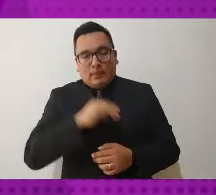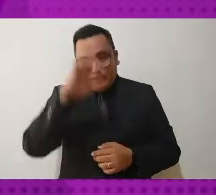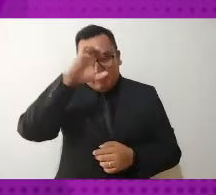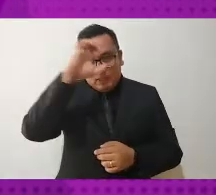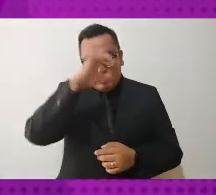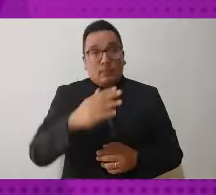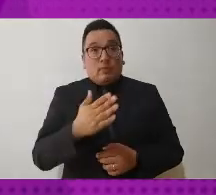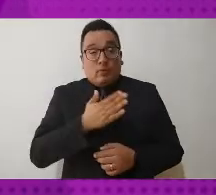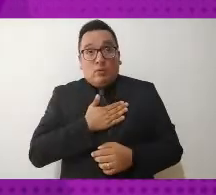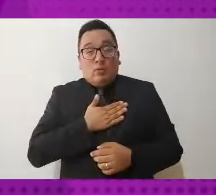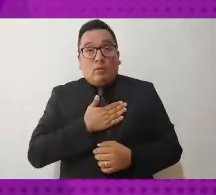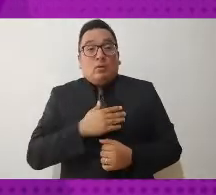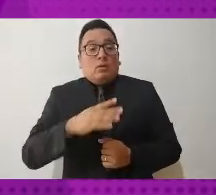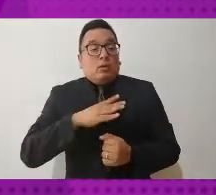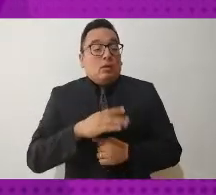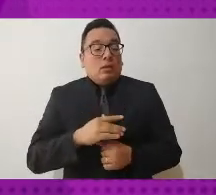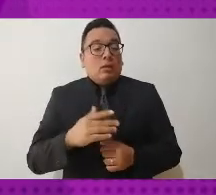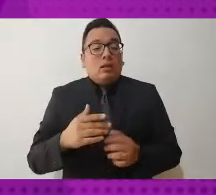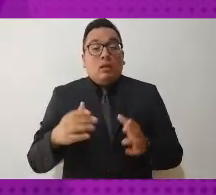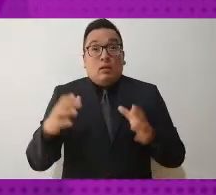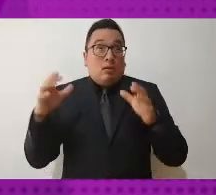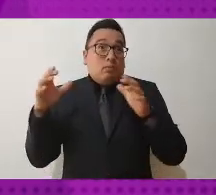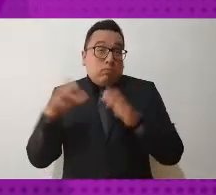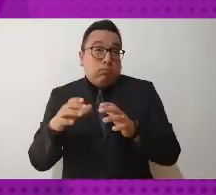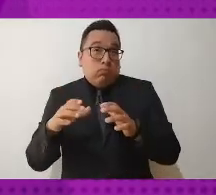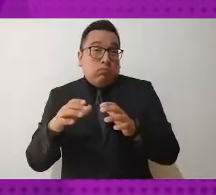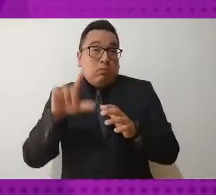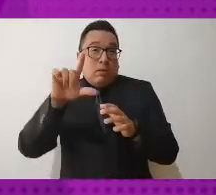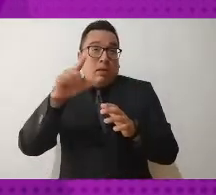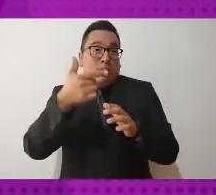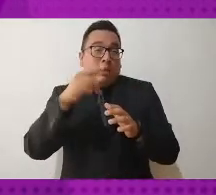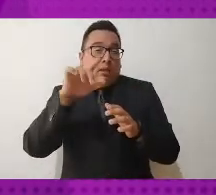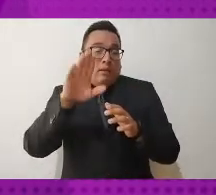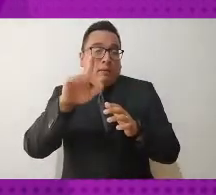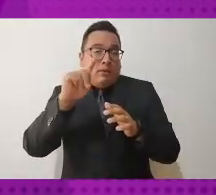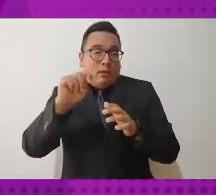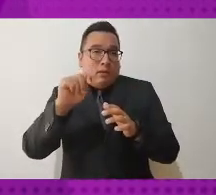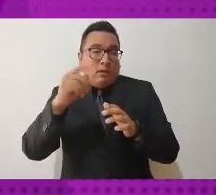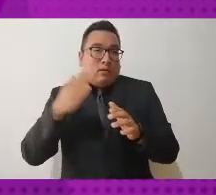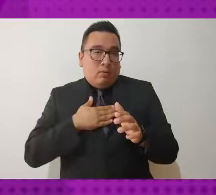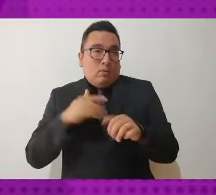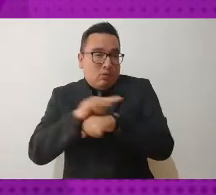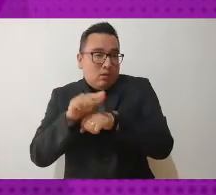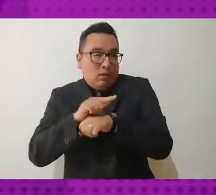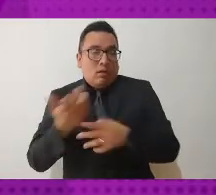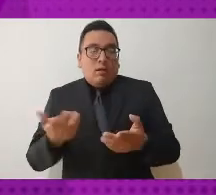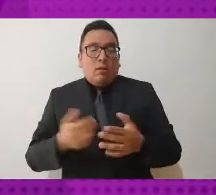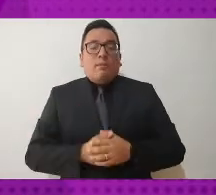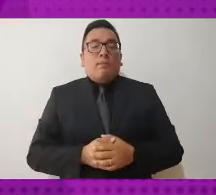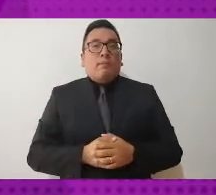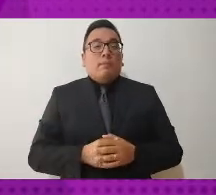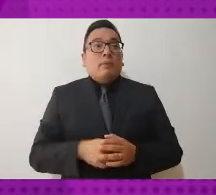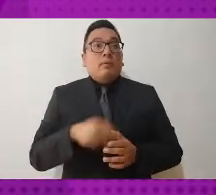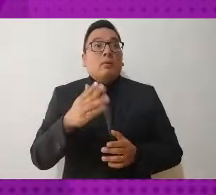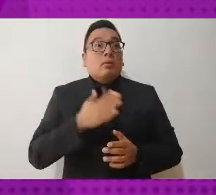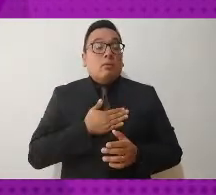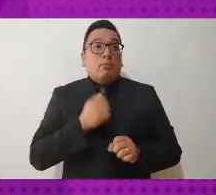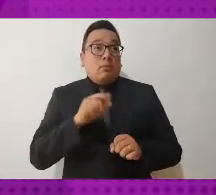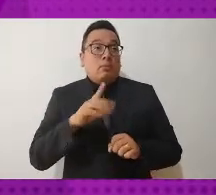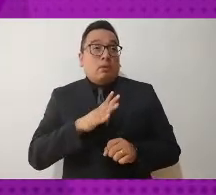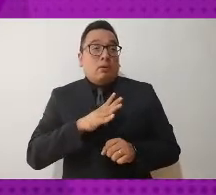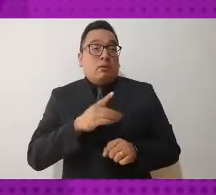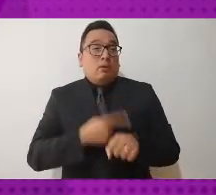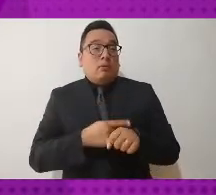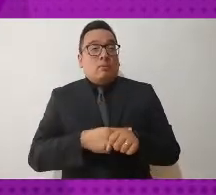si bien yo pertenezco a una comunidad históricamente vulnerada como la lgbt yo siendo gay pues aparte soy